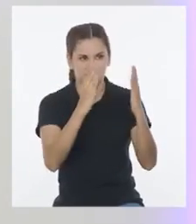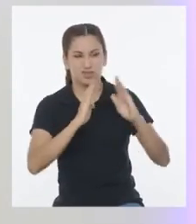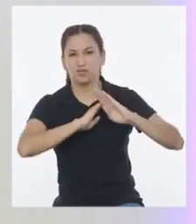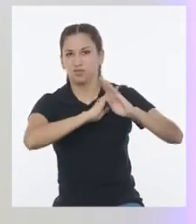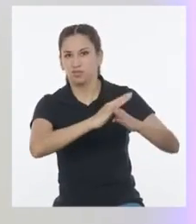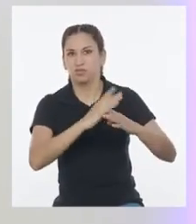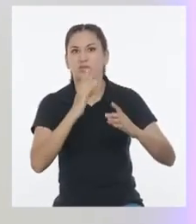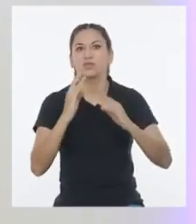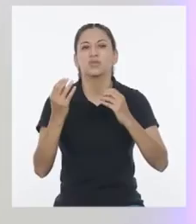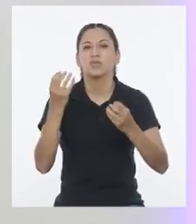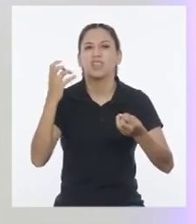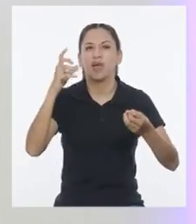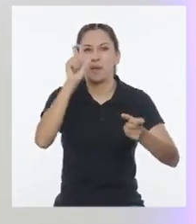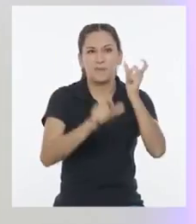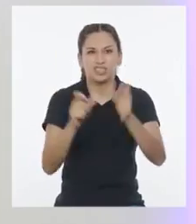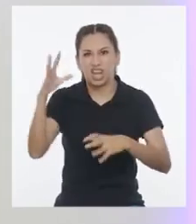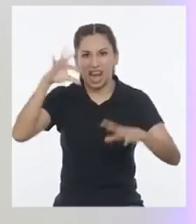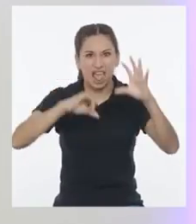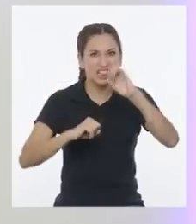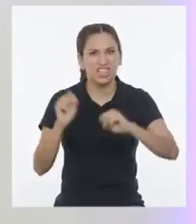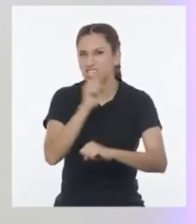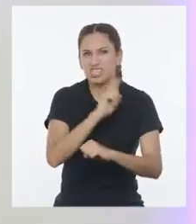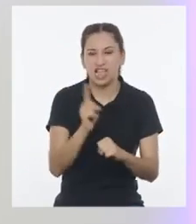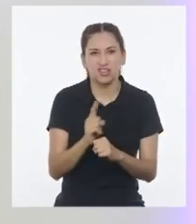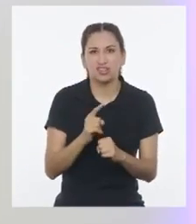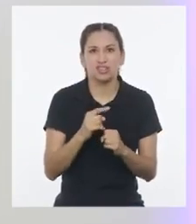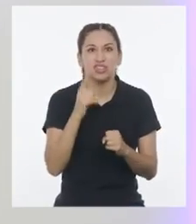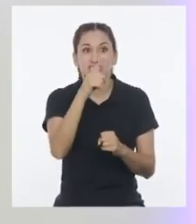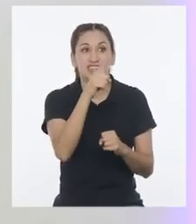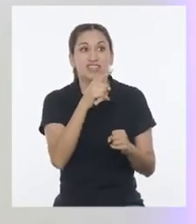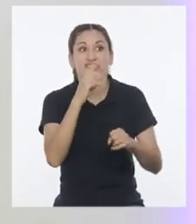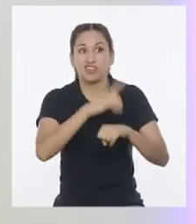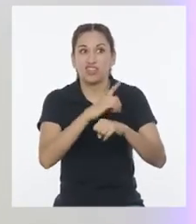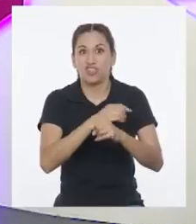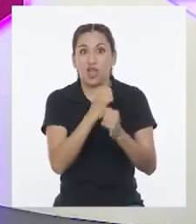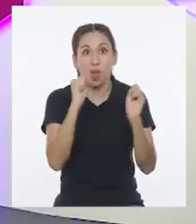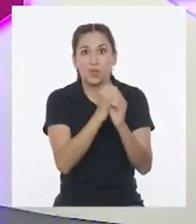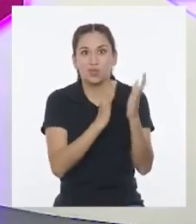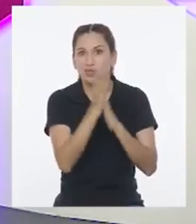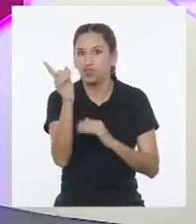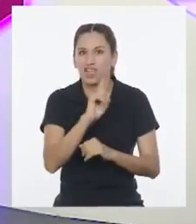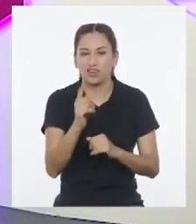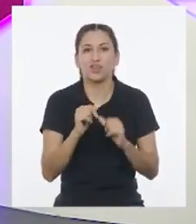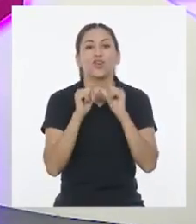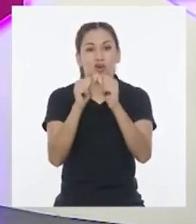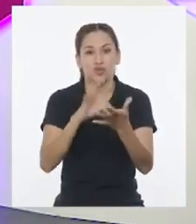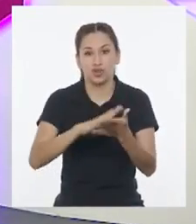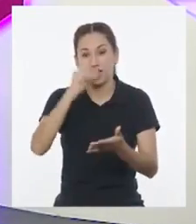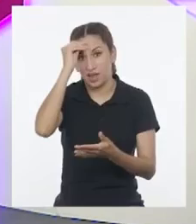de la inseguridad ciudadana. Y será más complicado para Impositive salirse con la suya. Pues